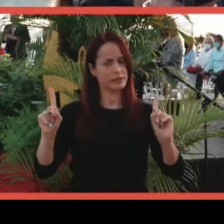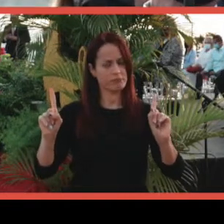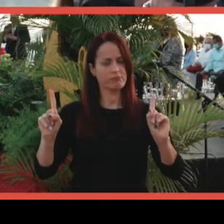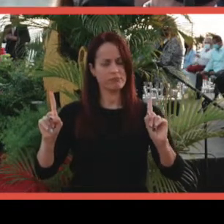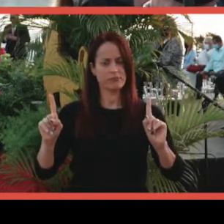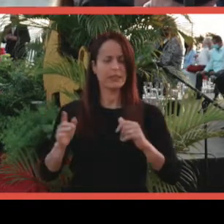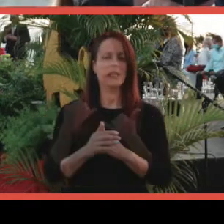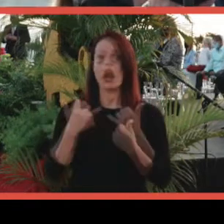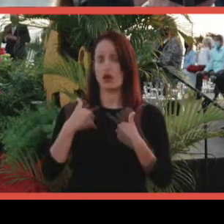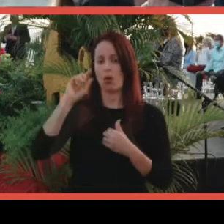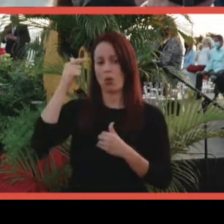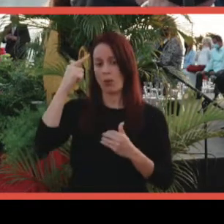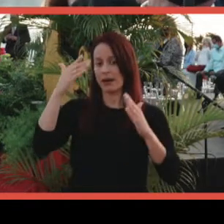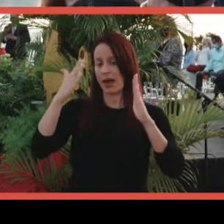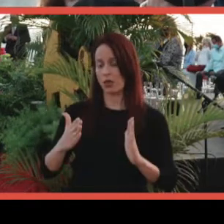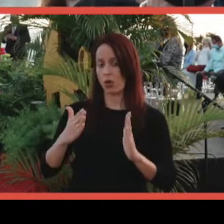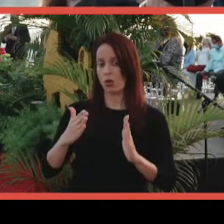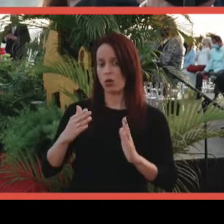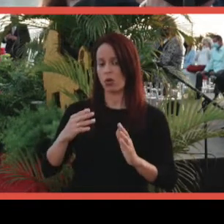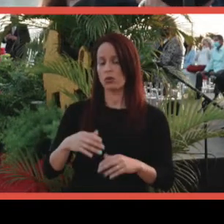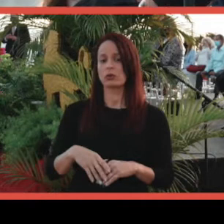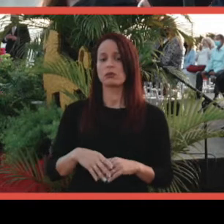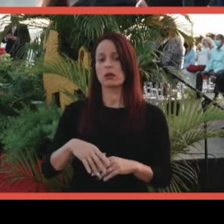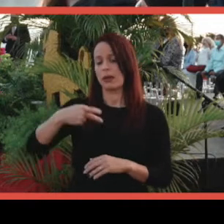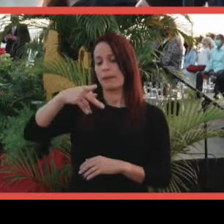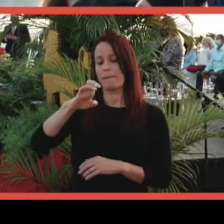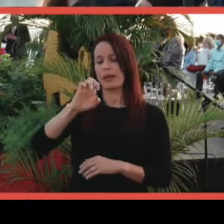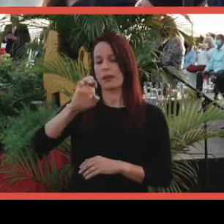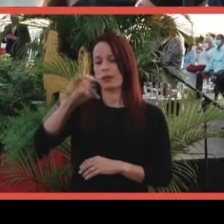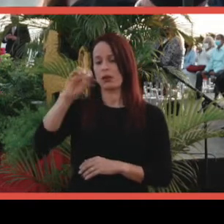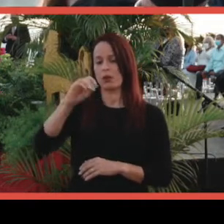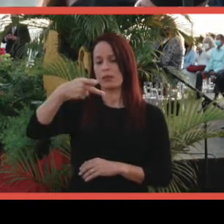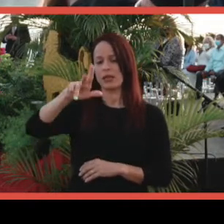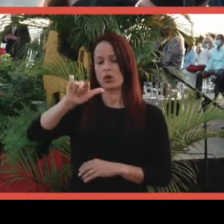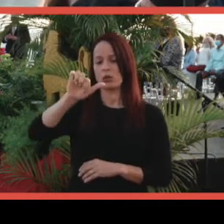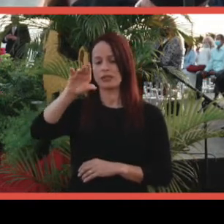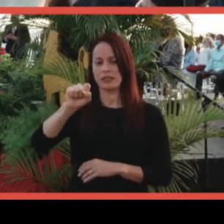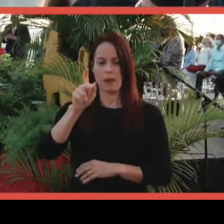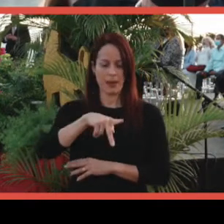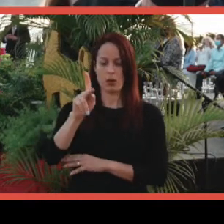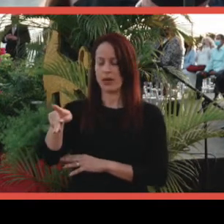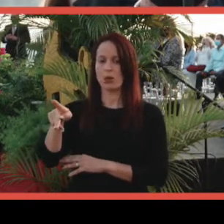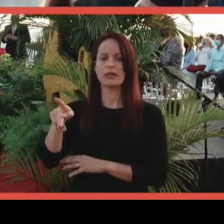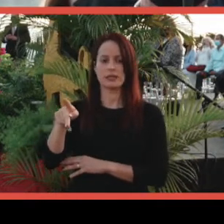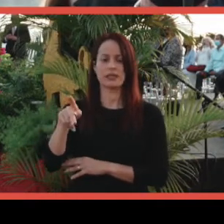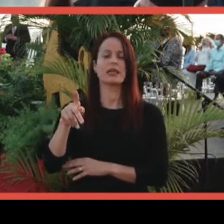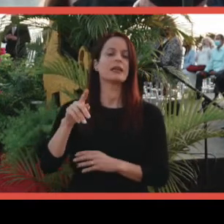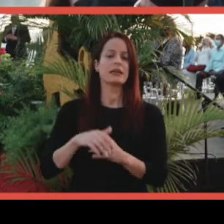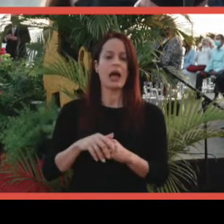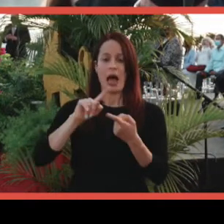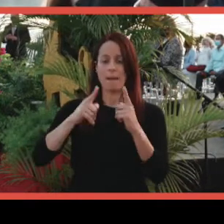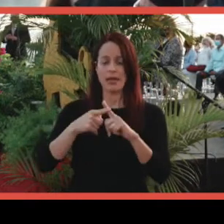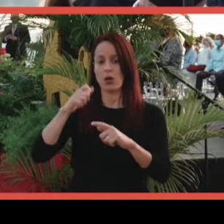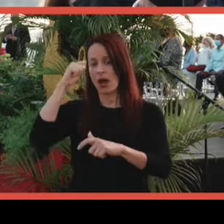Tenemos un gobernador, honorable Pedro Pierluisi, aquí representado por nuestro amigo y hermano